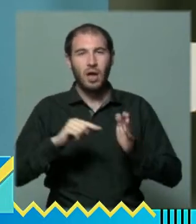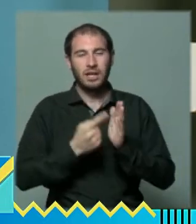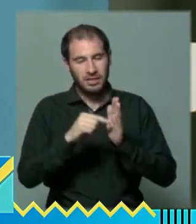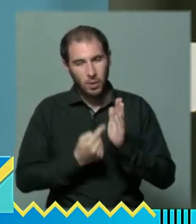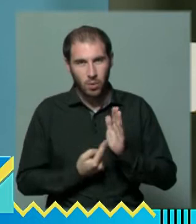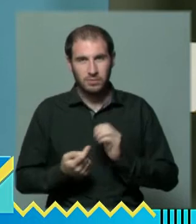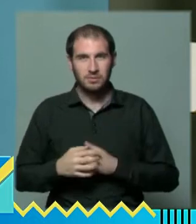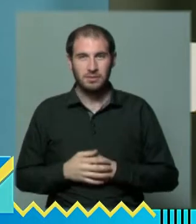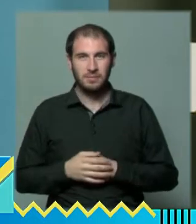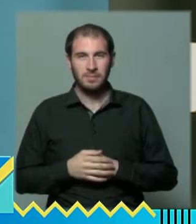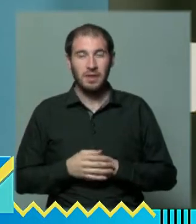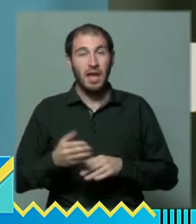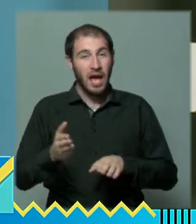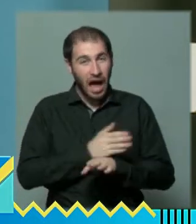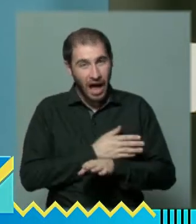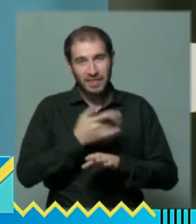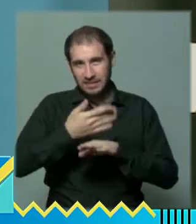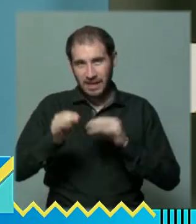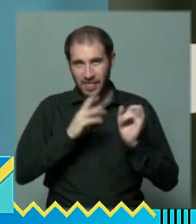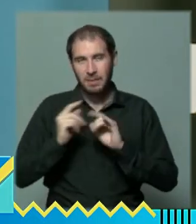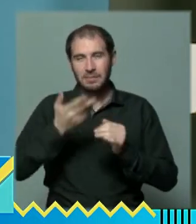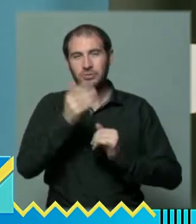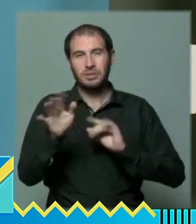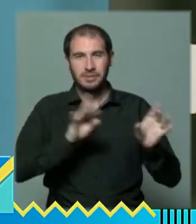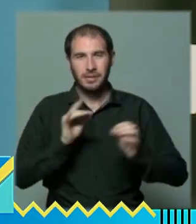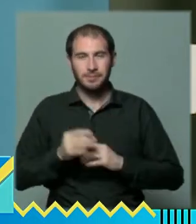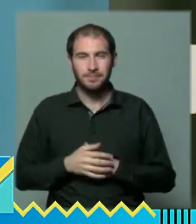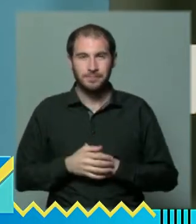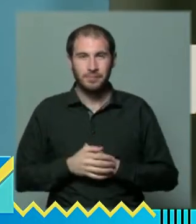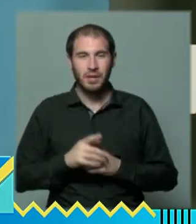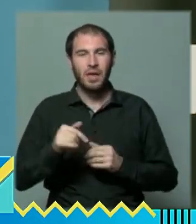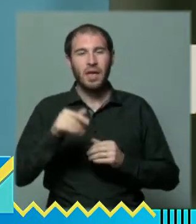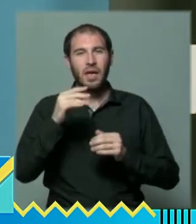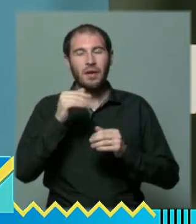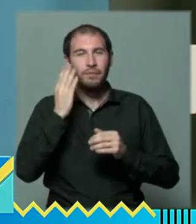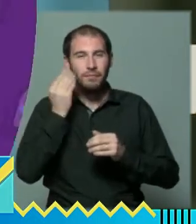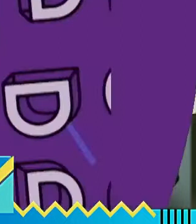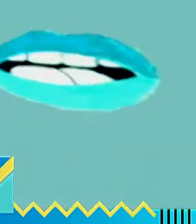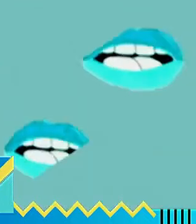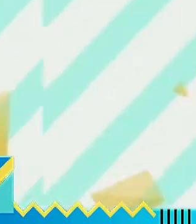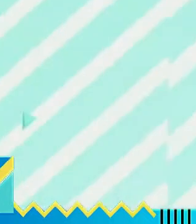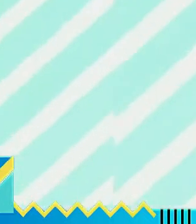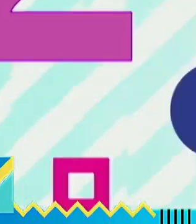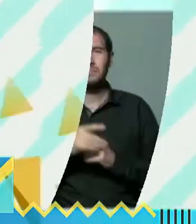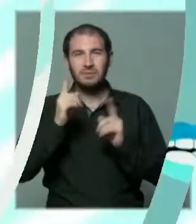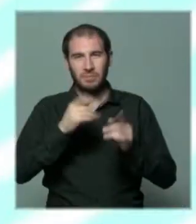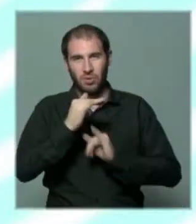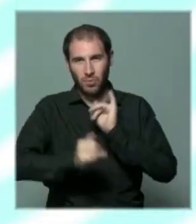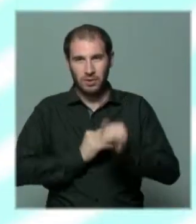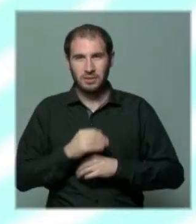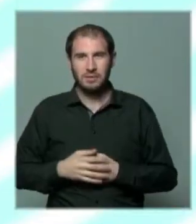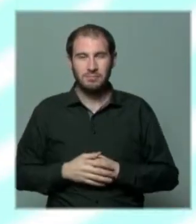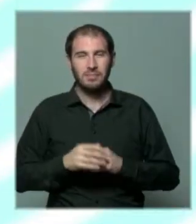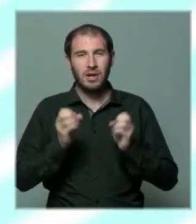articulado. Y antes de continuar con el debate y con nuestros invitados, vamos a leer las redes sociales, porque también la gente participa en Twitter